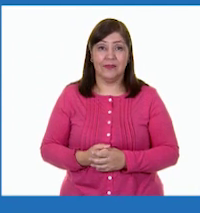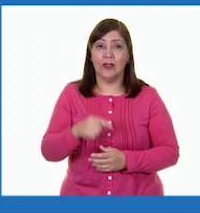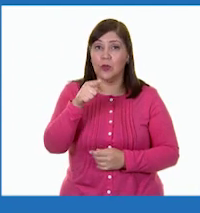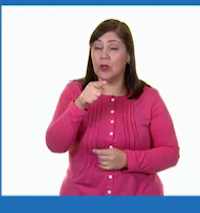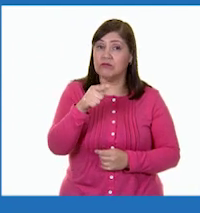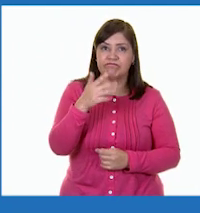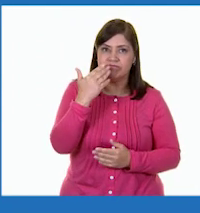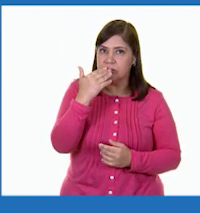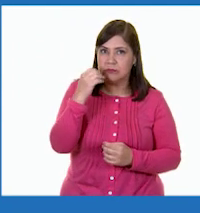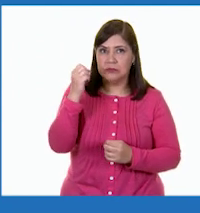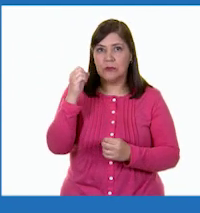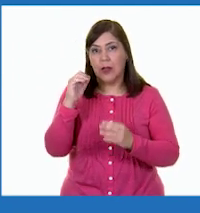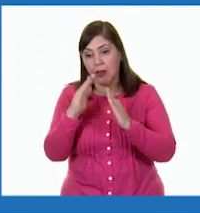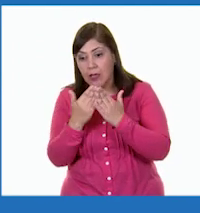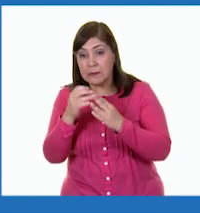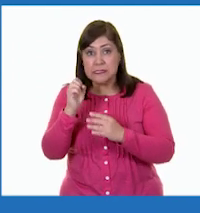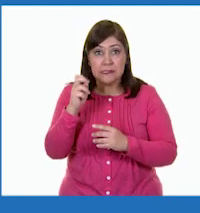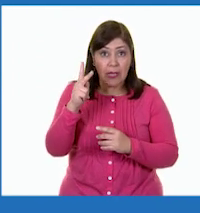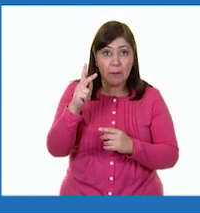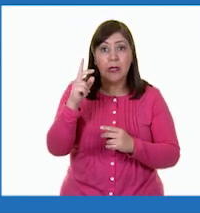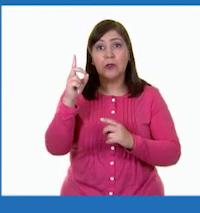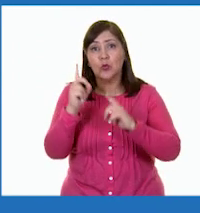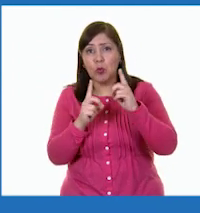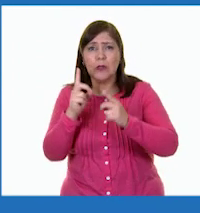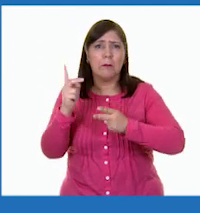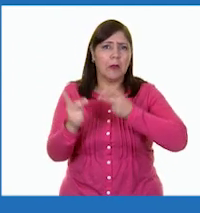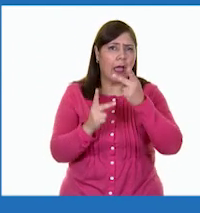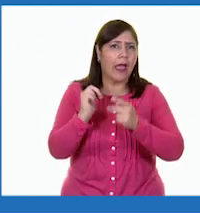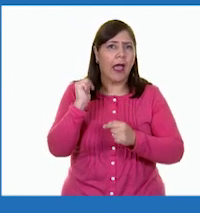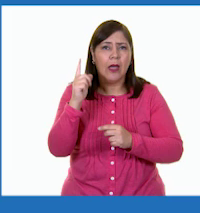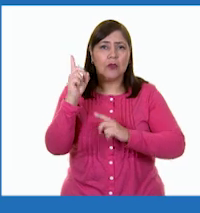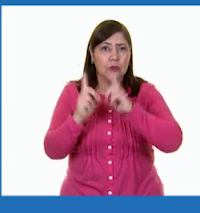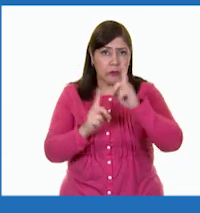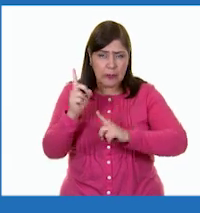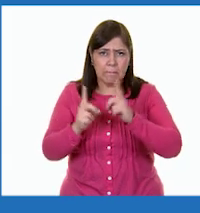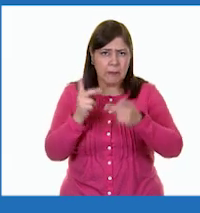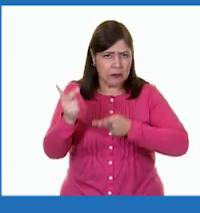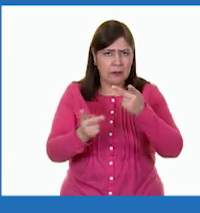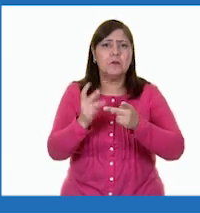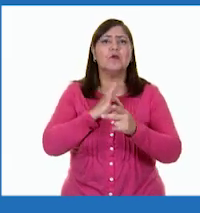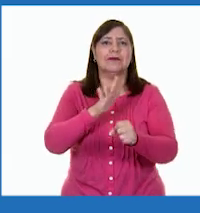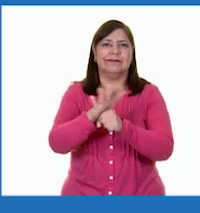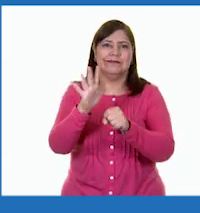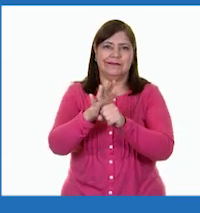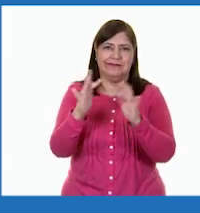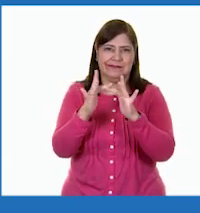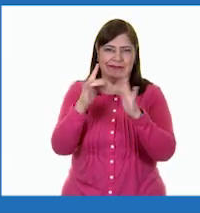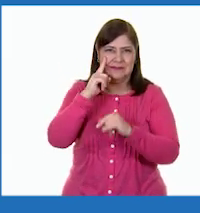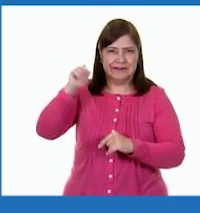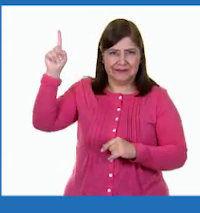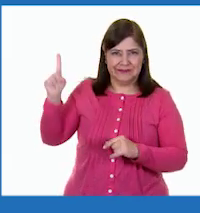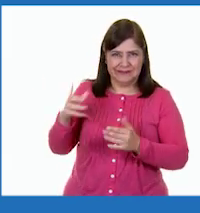Si no tienes el libro de texto o necesitas ayuda para resolver tus dudas, contáctanos.